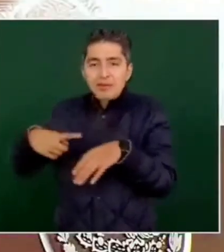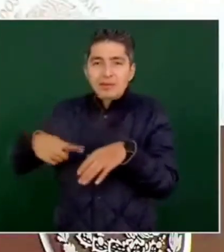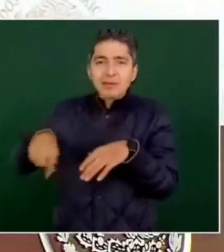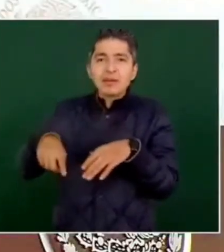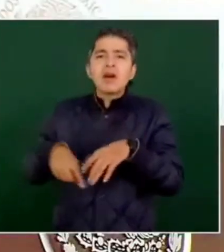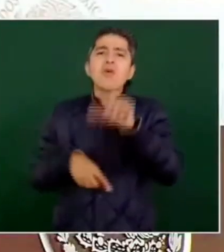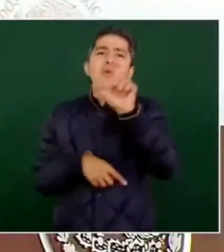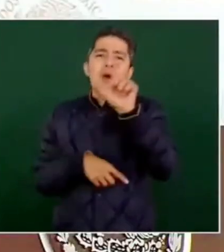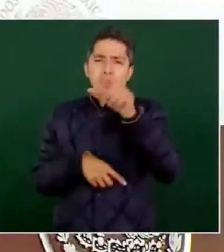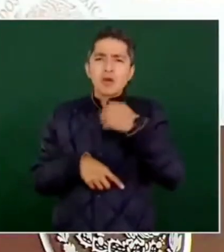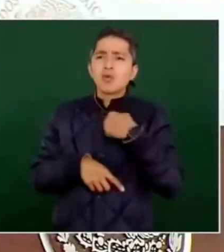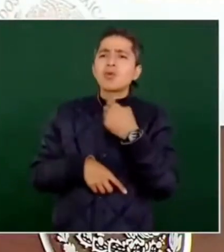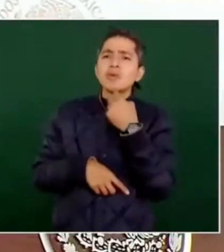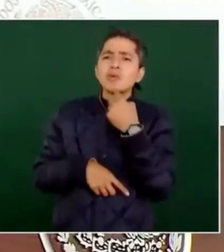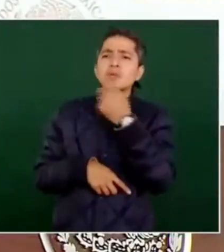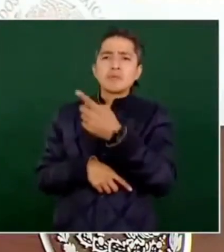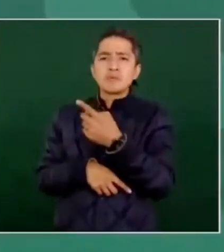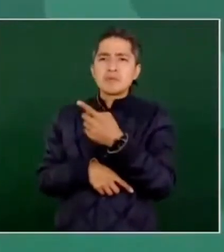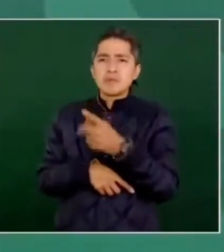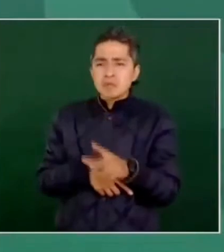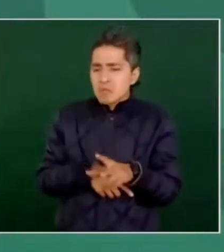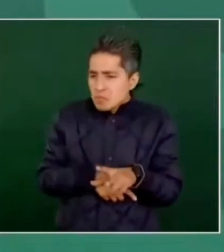cuando dije no me voy a amparar,